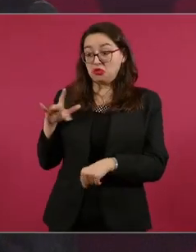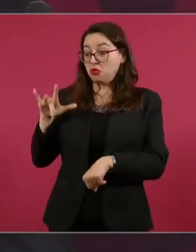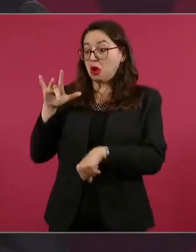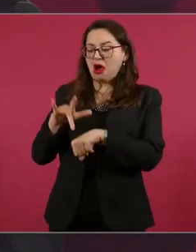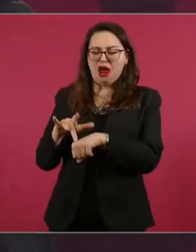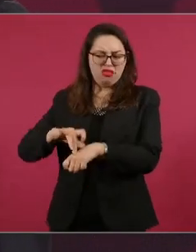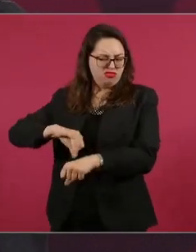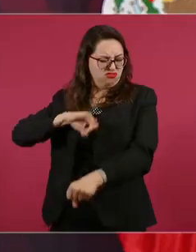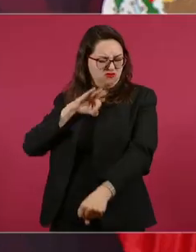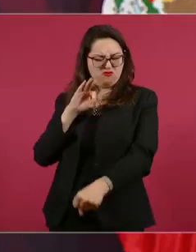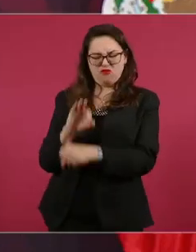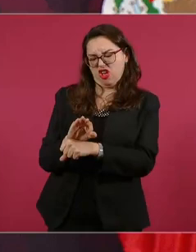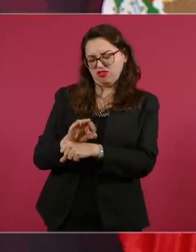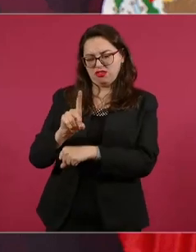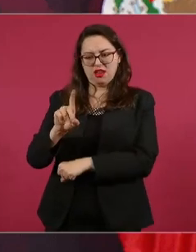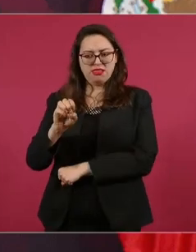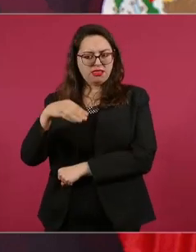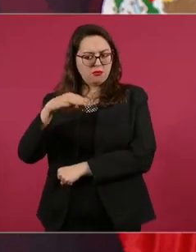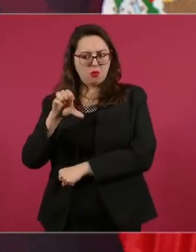Goldenberg y